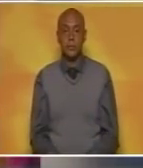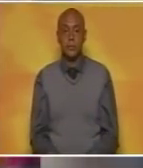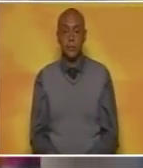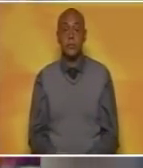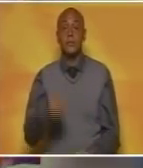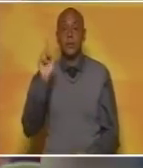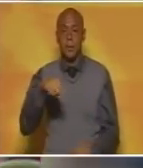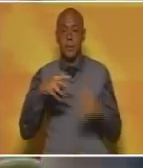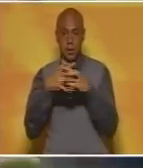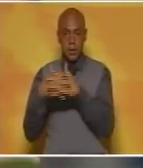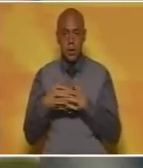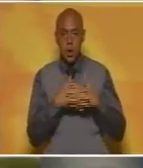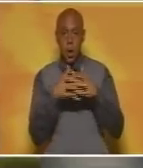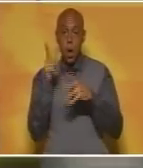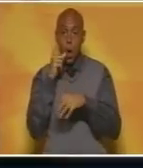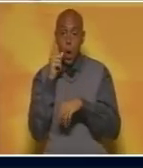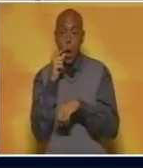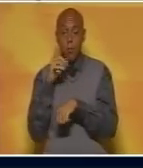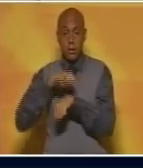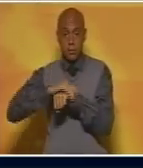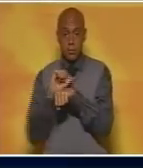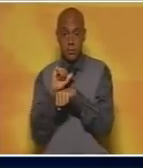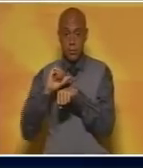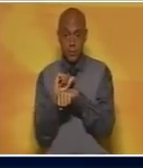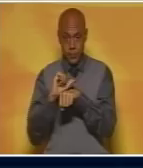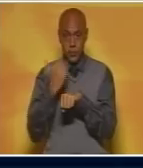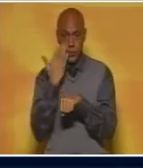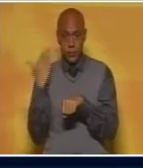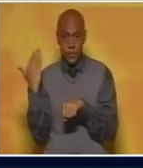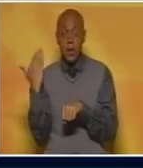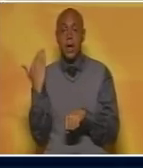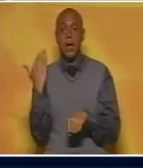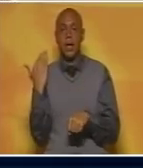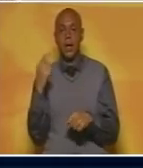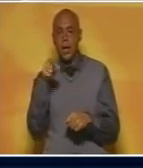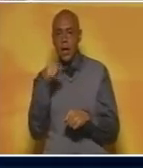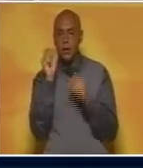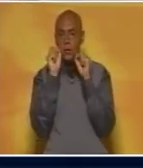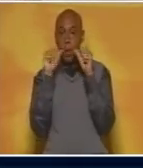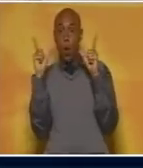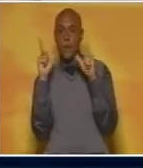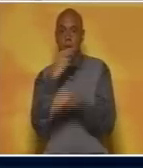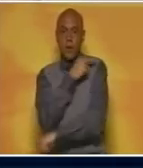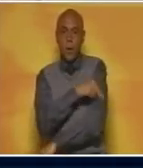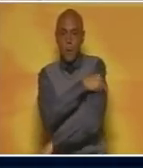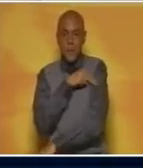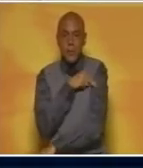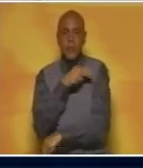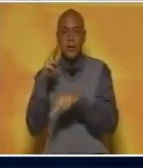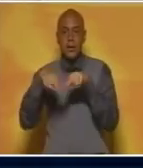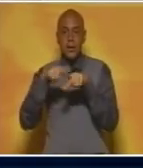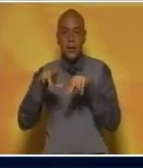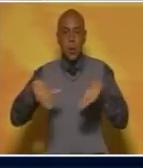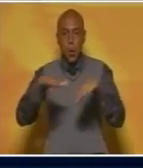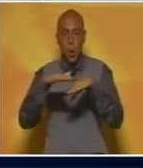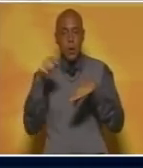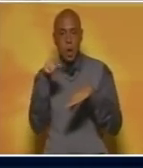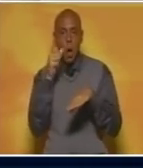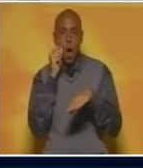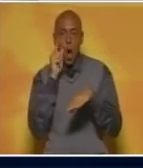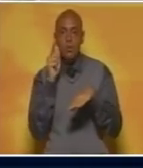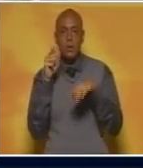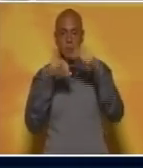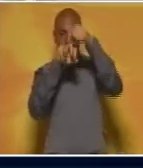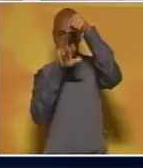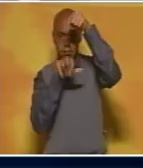Y en Estados Unidos, un oficial de la policía de Toledo, en Ohio, sorprendió a los pacientes del hospital de niños de esa ciudad al